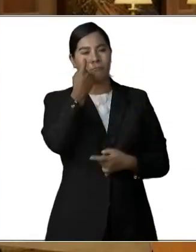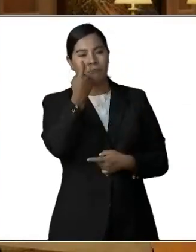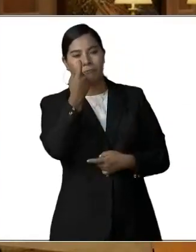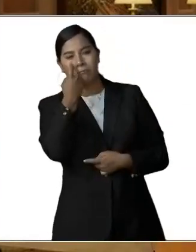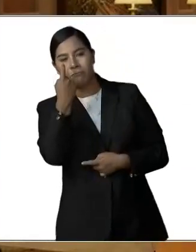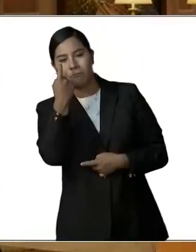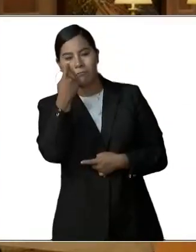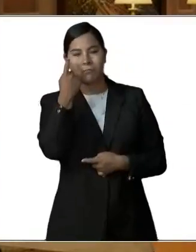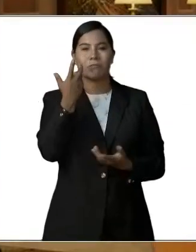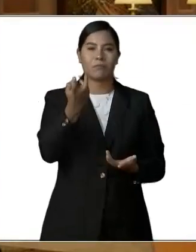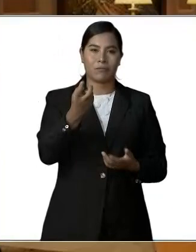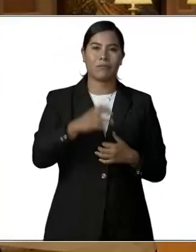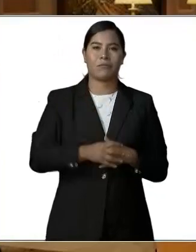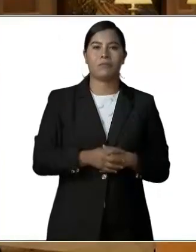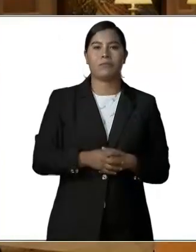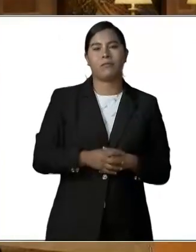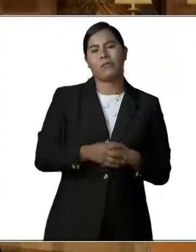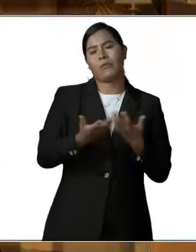parece que tiene...